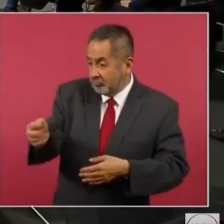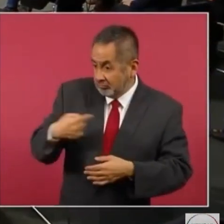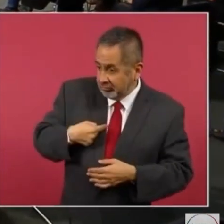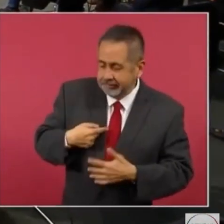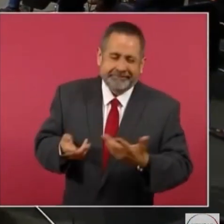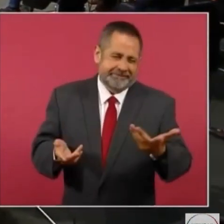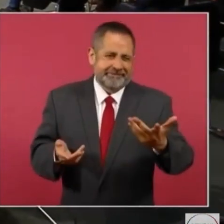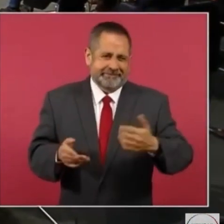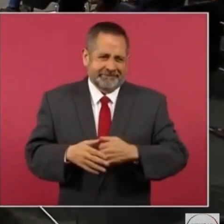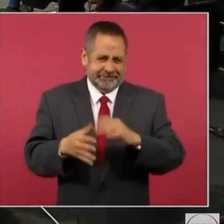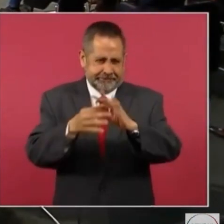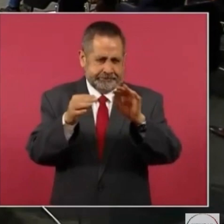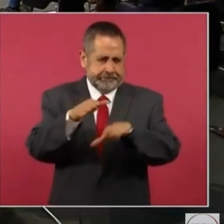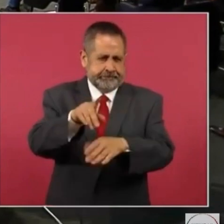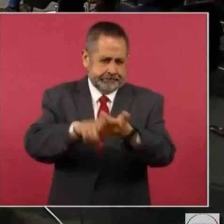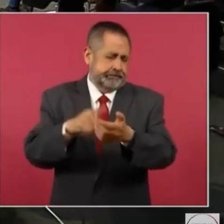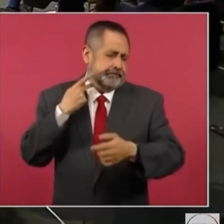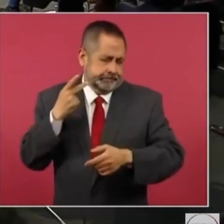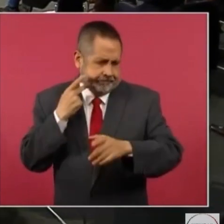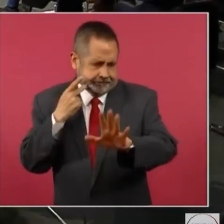Estamos hablando en términos políticos,